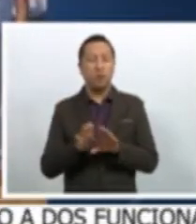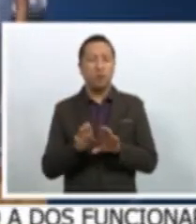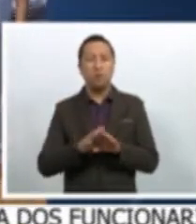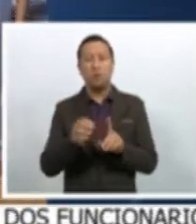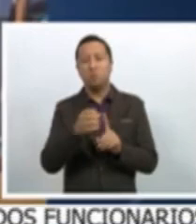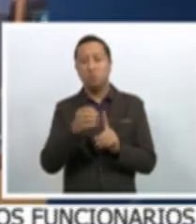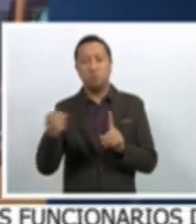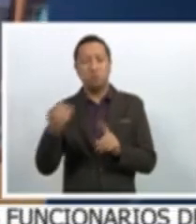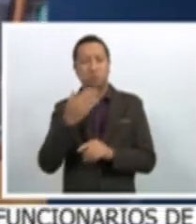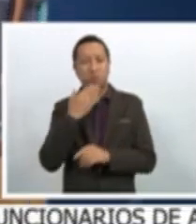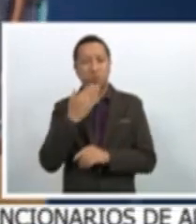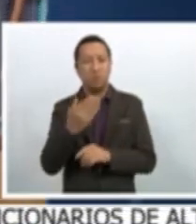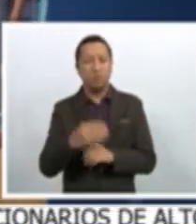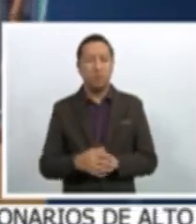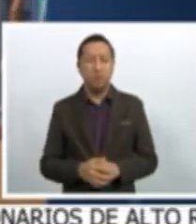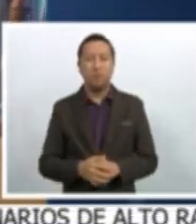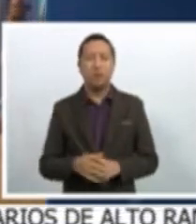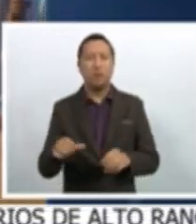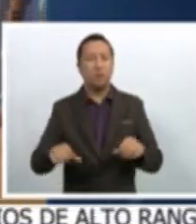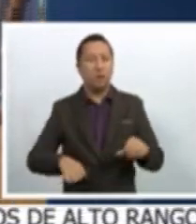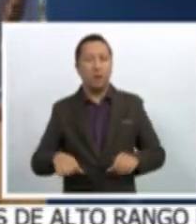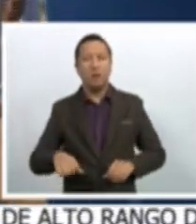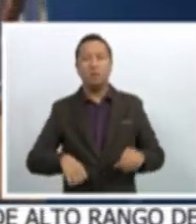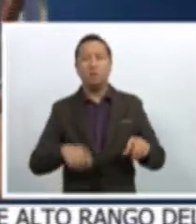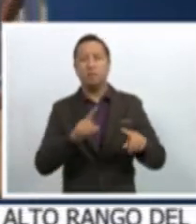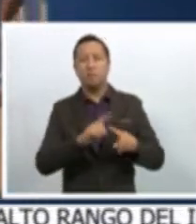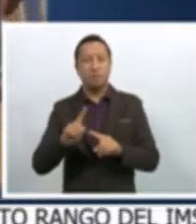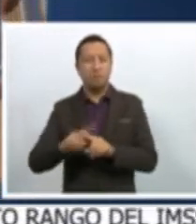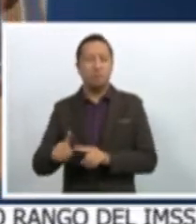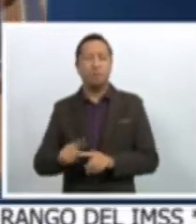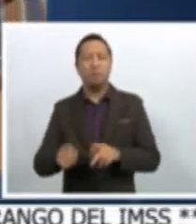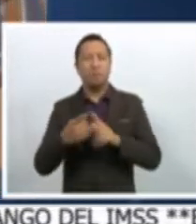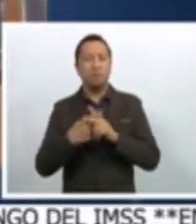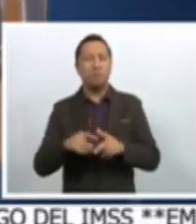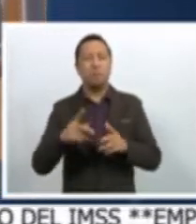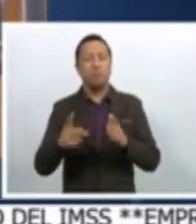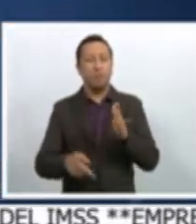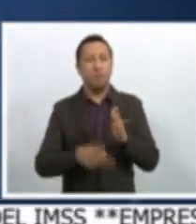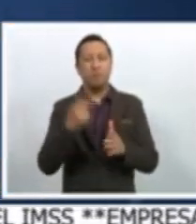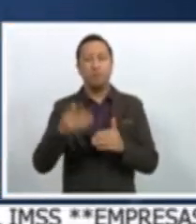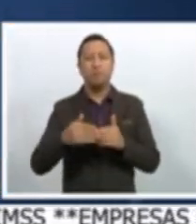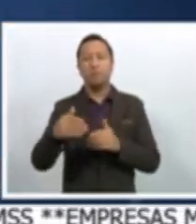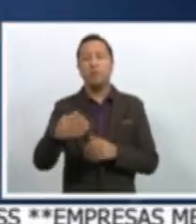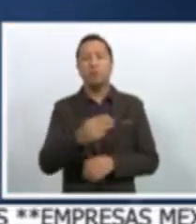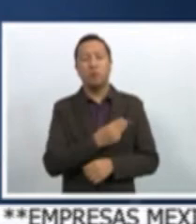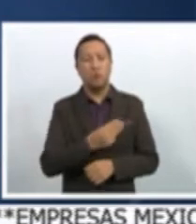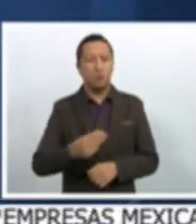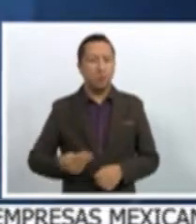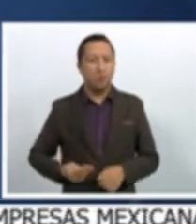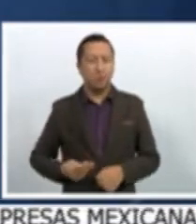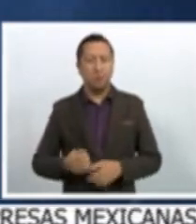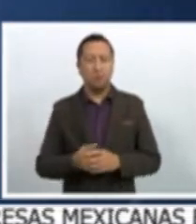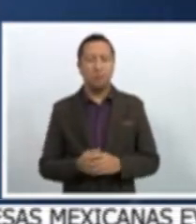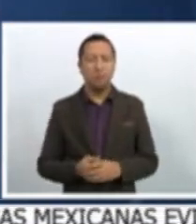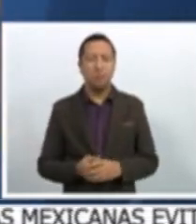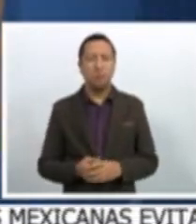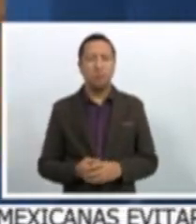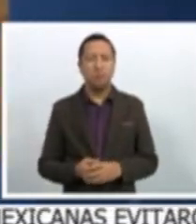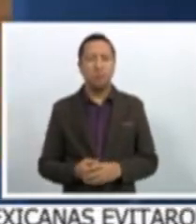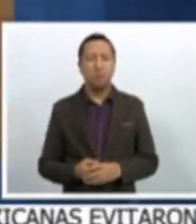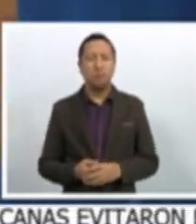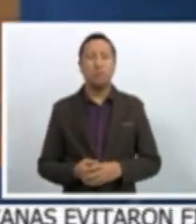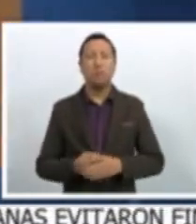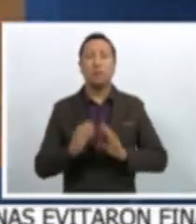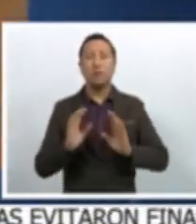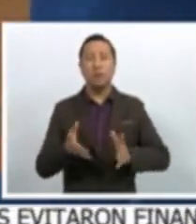se busca que mediante este tipo de actividades se reactive la actividad deportiva en el municipio. González también también comentó que ya se tienen